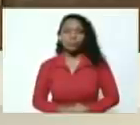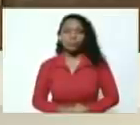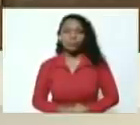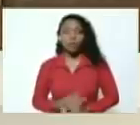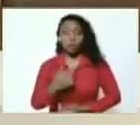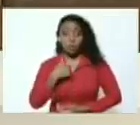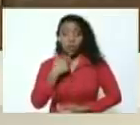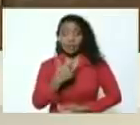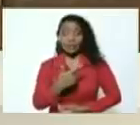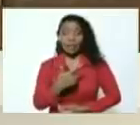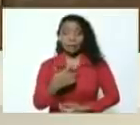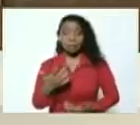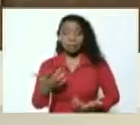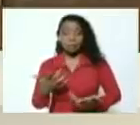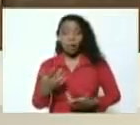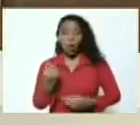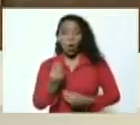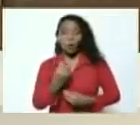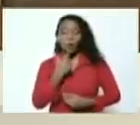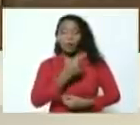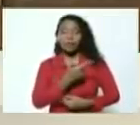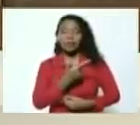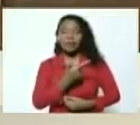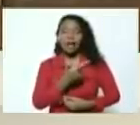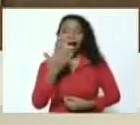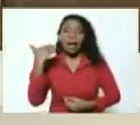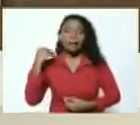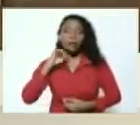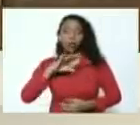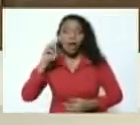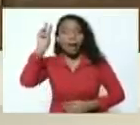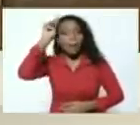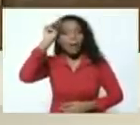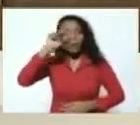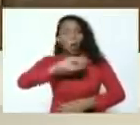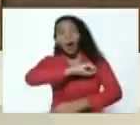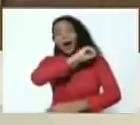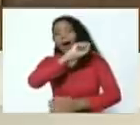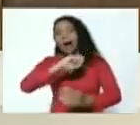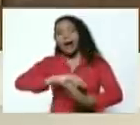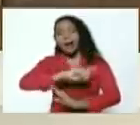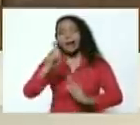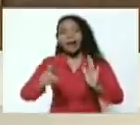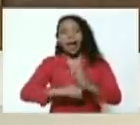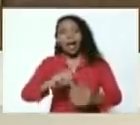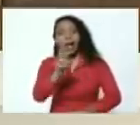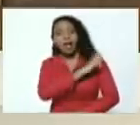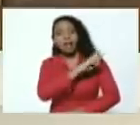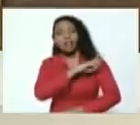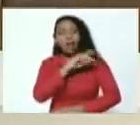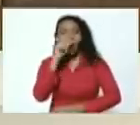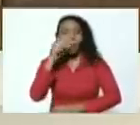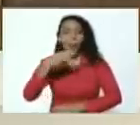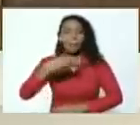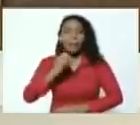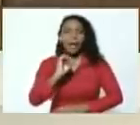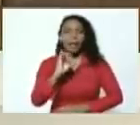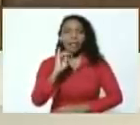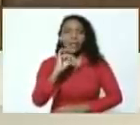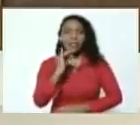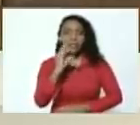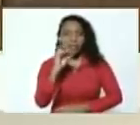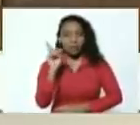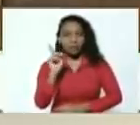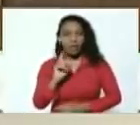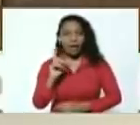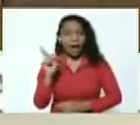Yo decía que, como dice el maestro general en jefe Pérez Arcay, esto no es